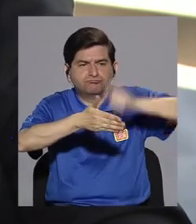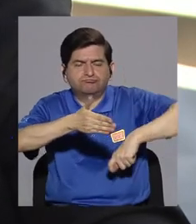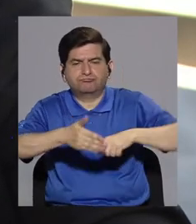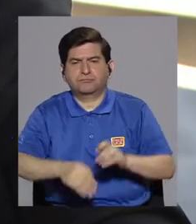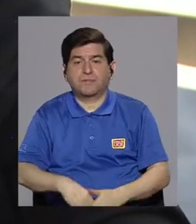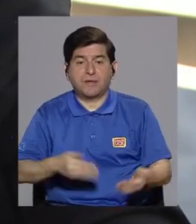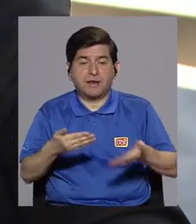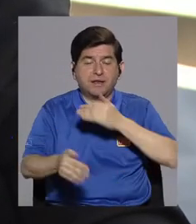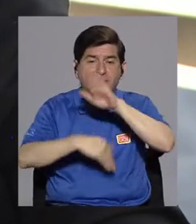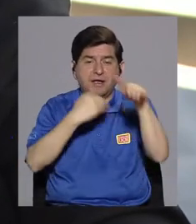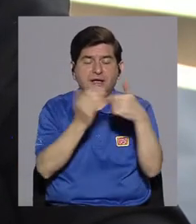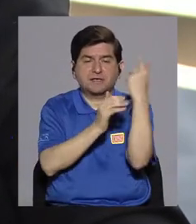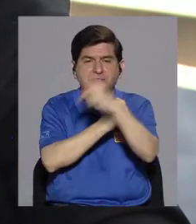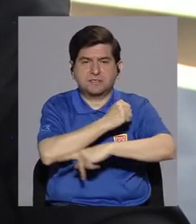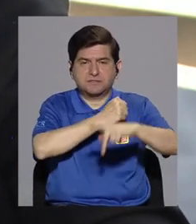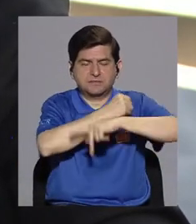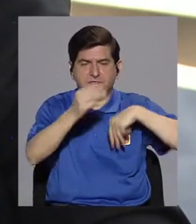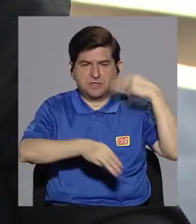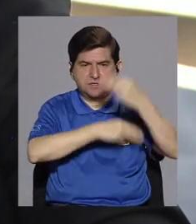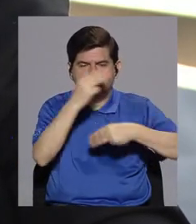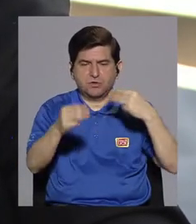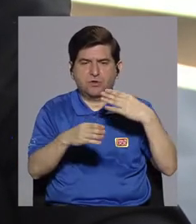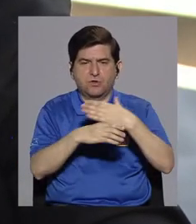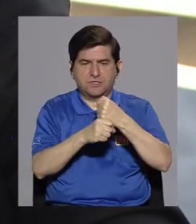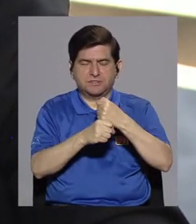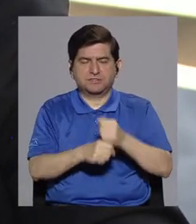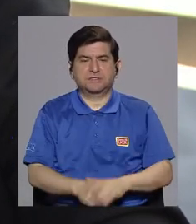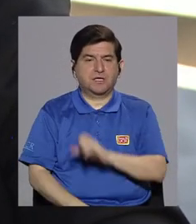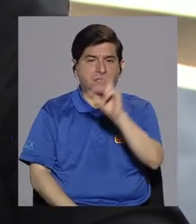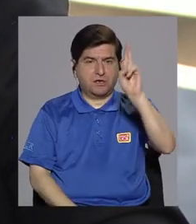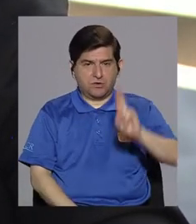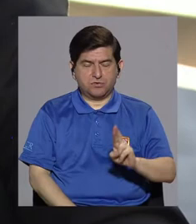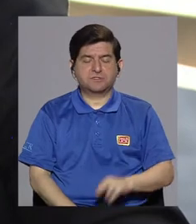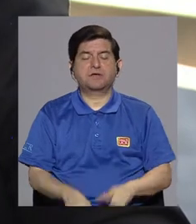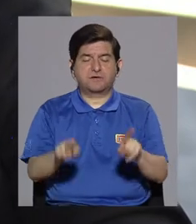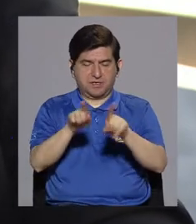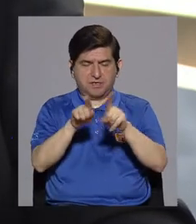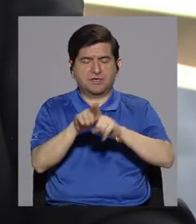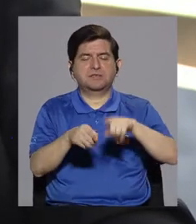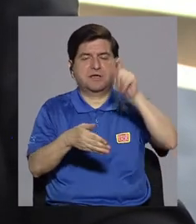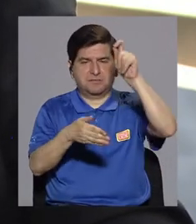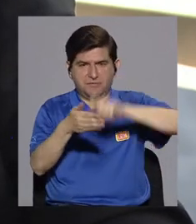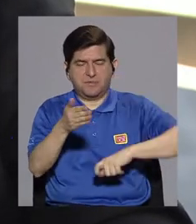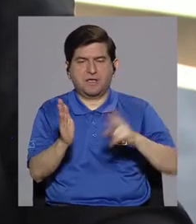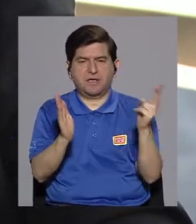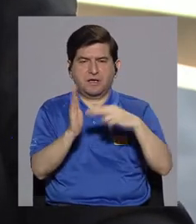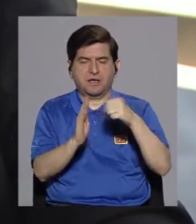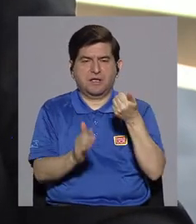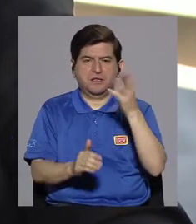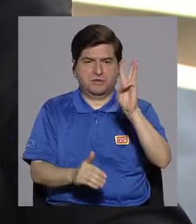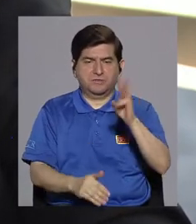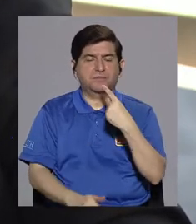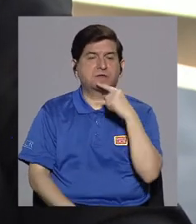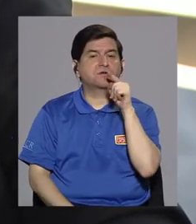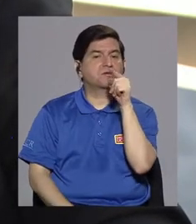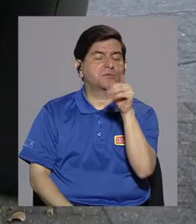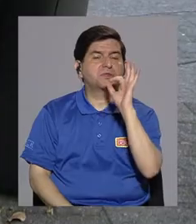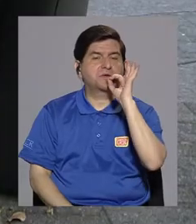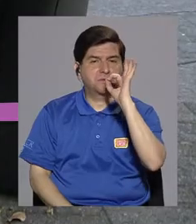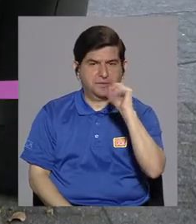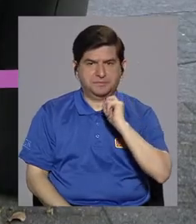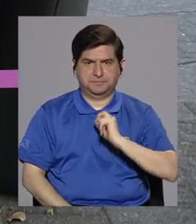convenio. Casi todos los países del mundo ya lo han hecho. Costa Rica es uno de los países signatarios en el 2016, como bien usted